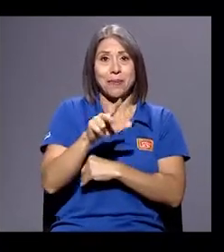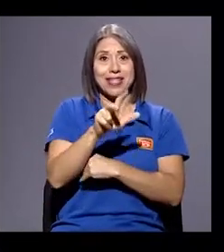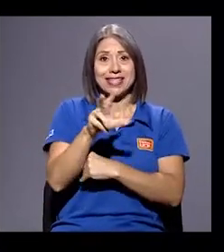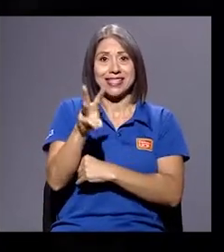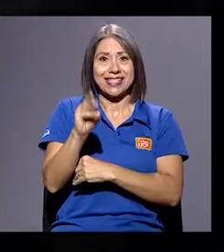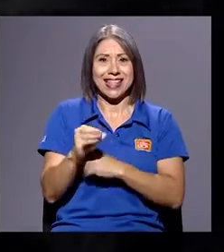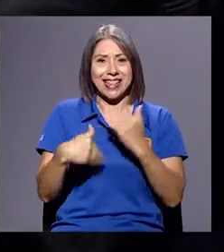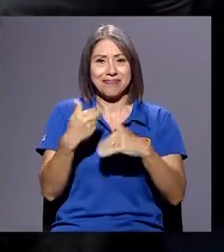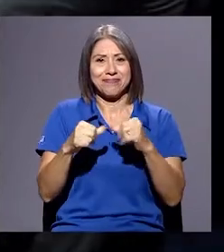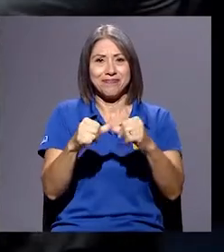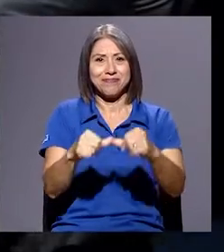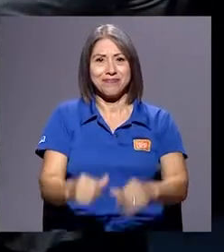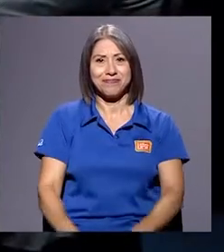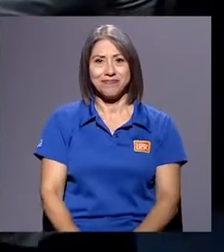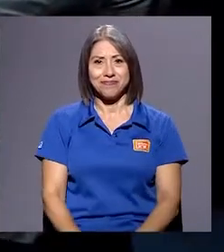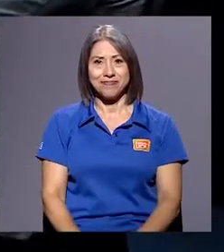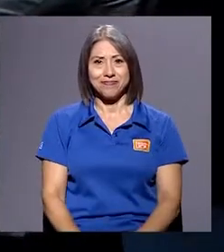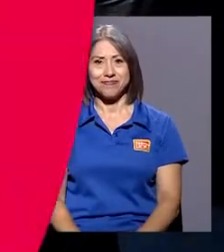regresamos.